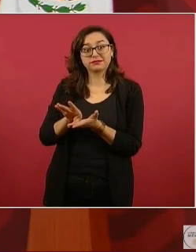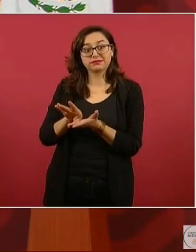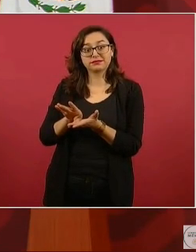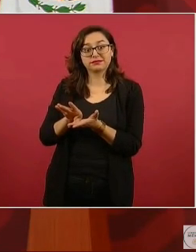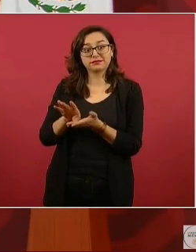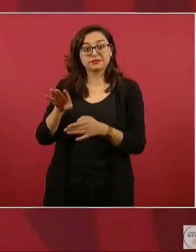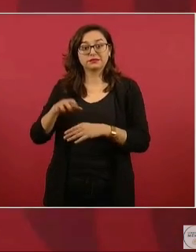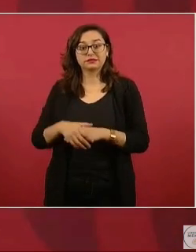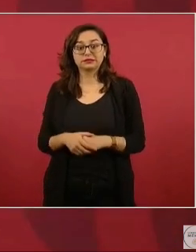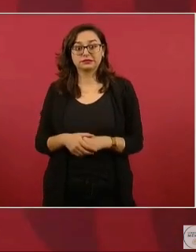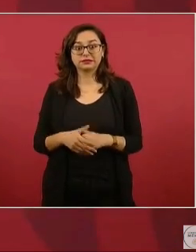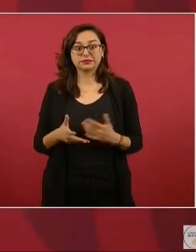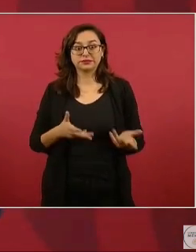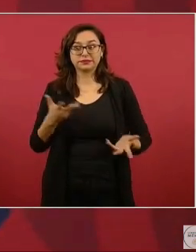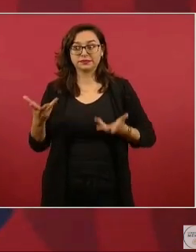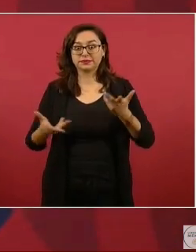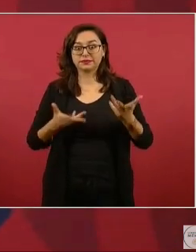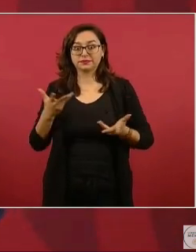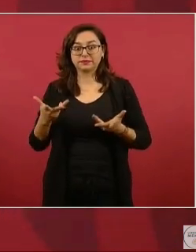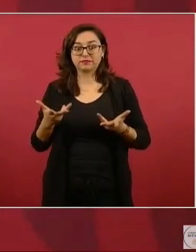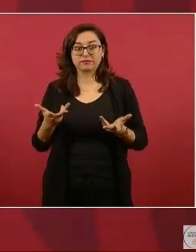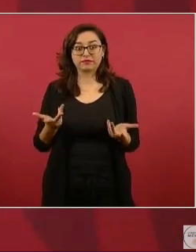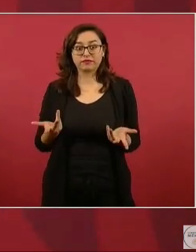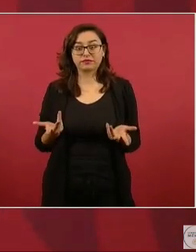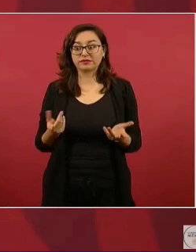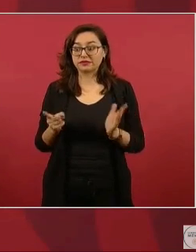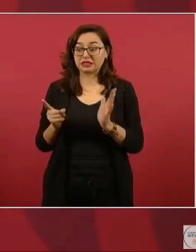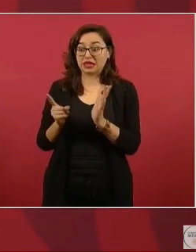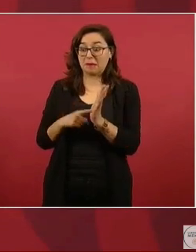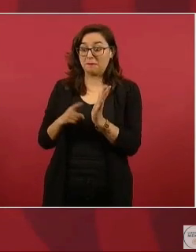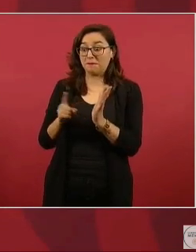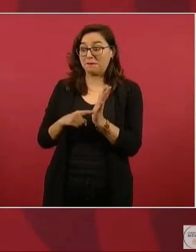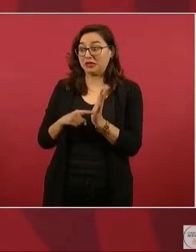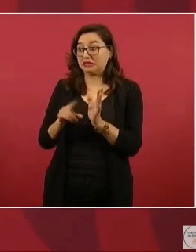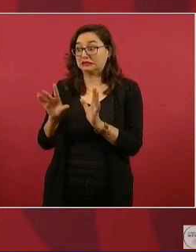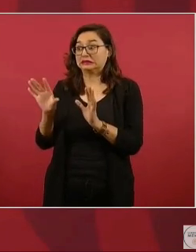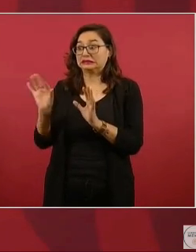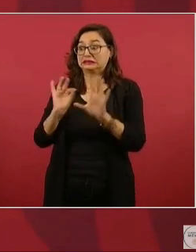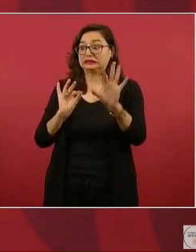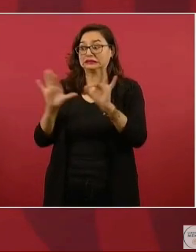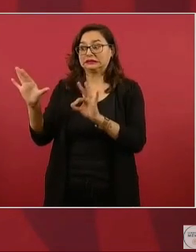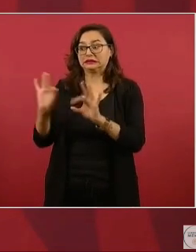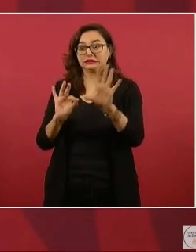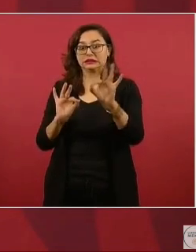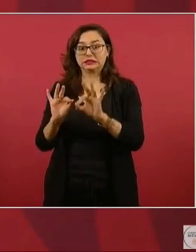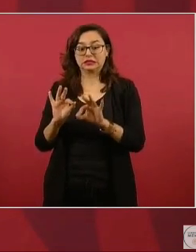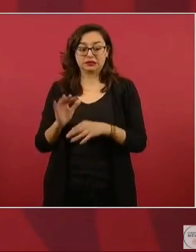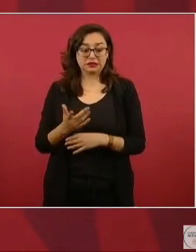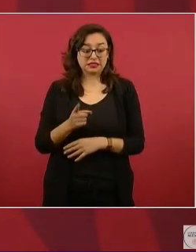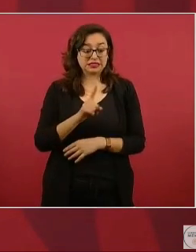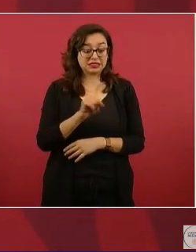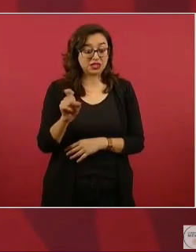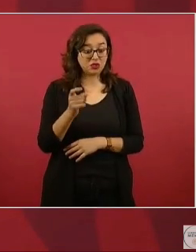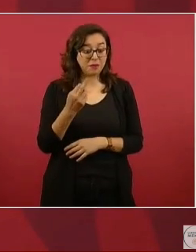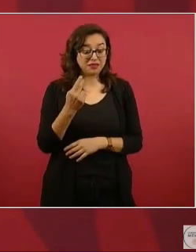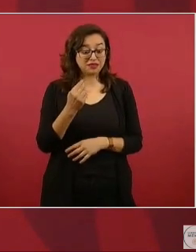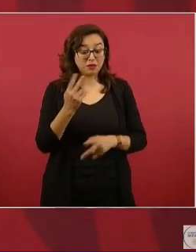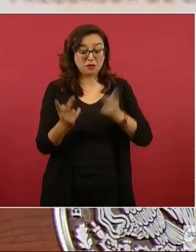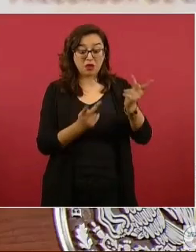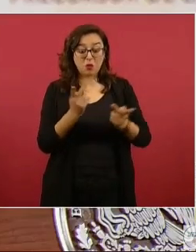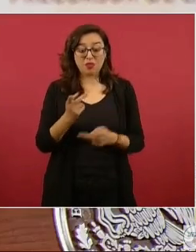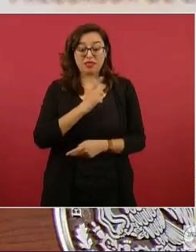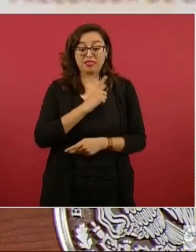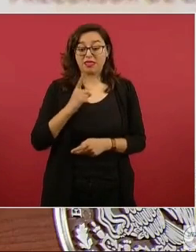Y entonces para sacar esos 1,000, pues tienen que contestar bien de las 125 preguntas,